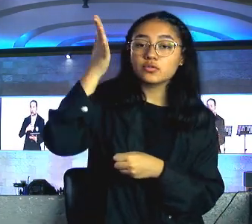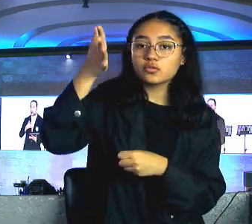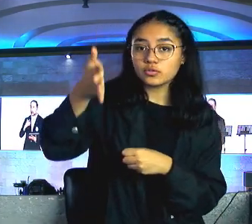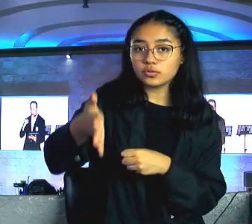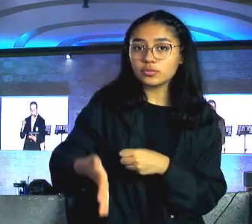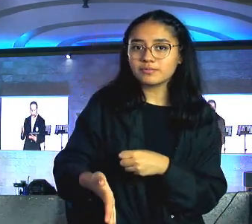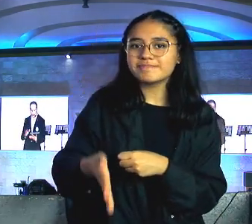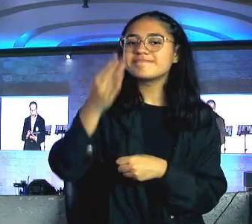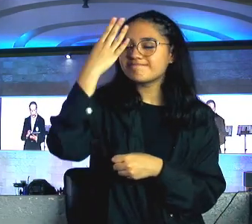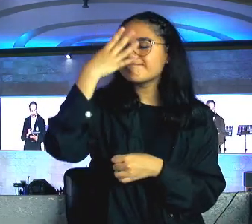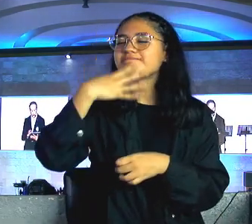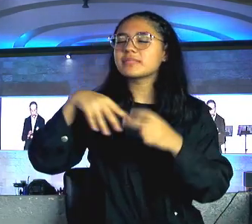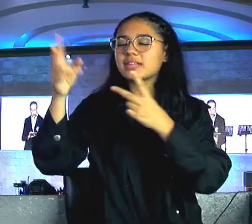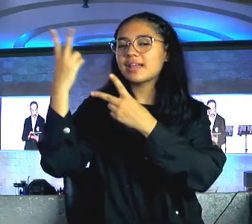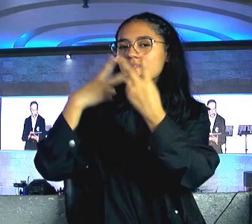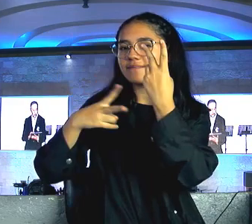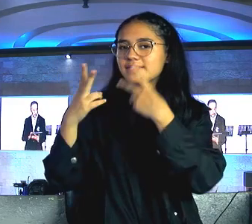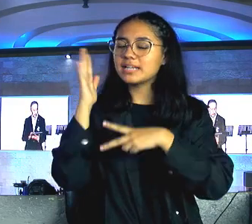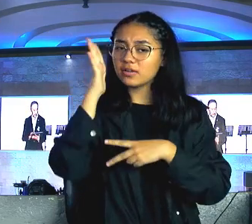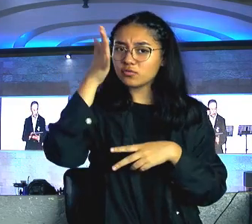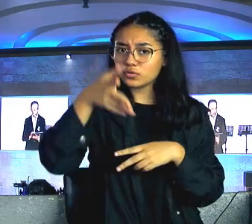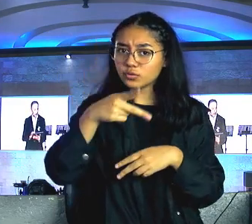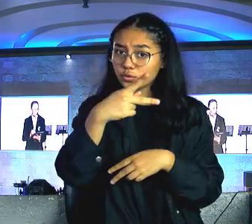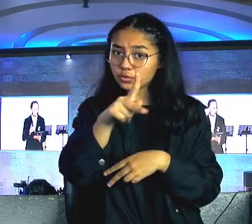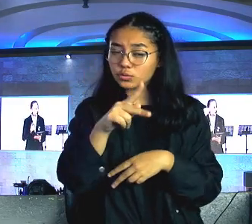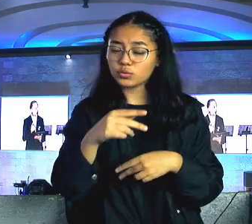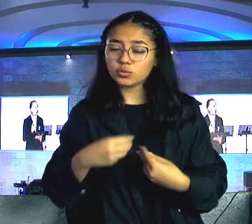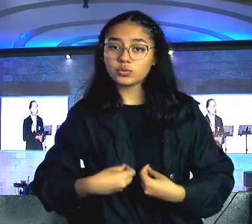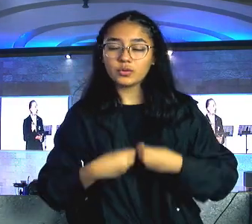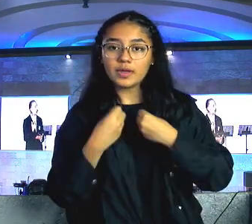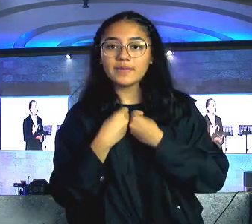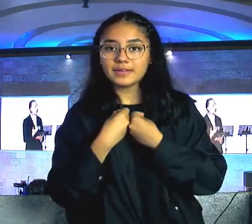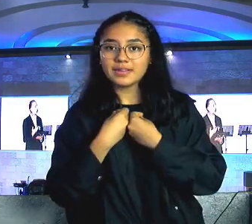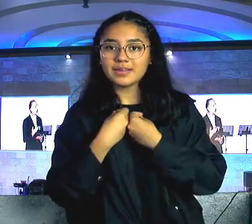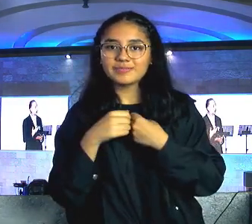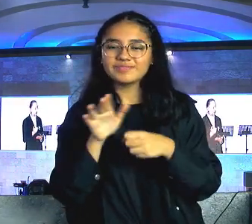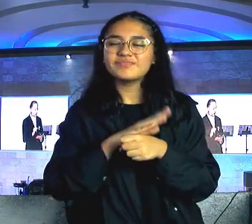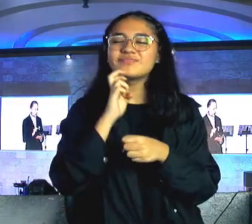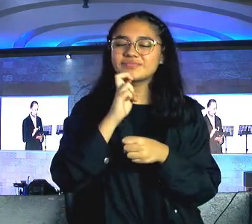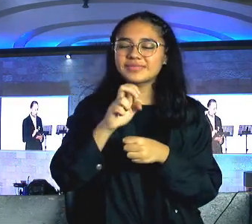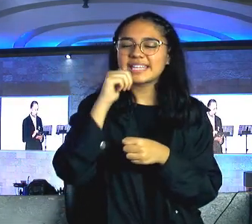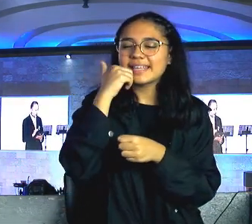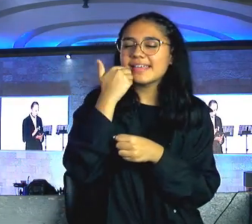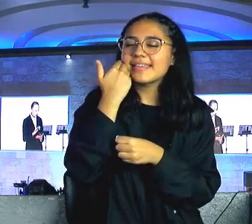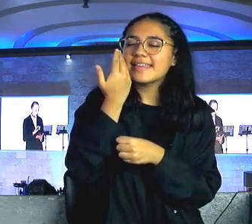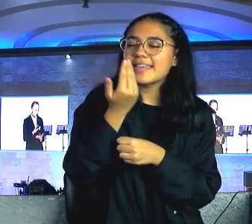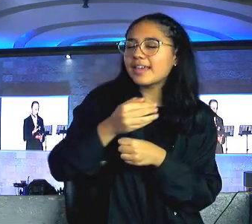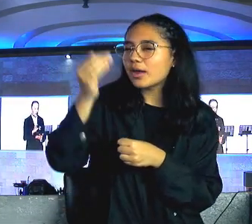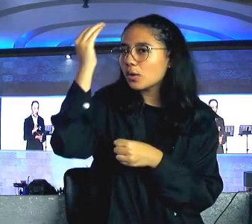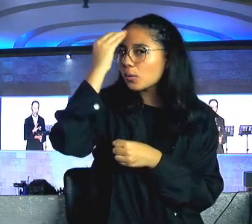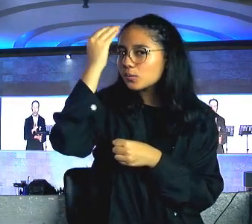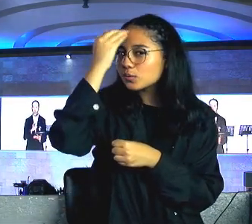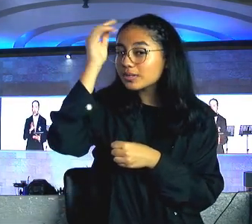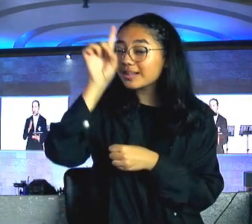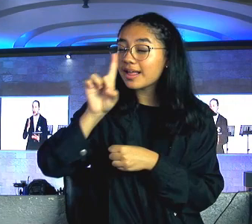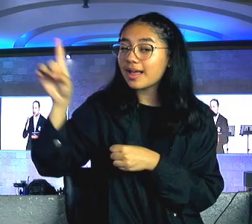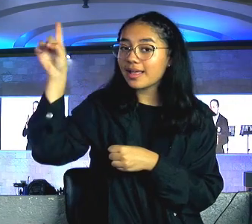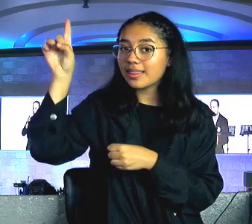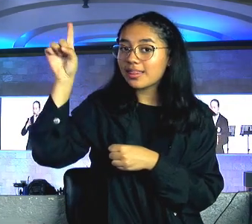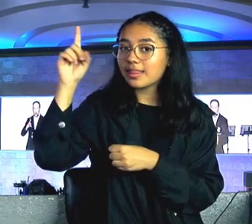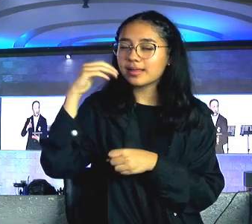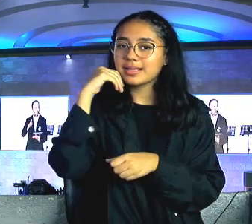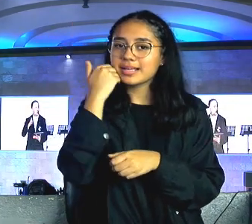lo que va a venir más adelante en tu vida. Y por eso Él anhela que lo conozcas. Por eso Él quiere